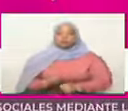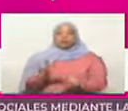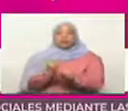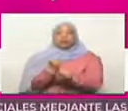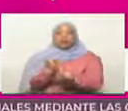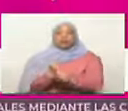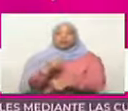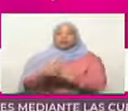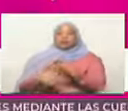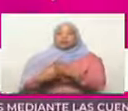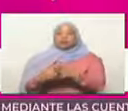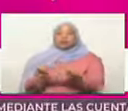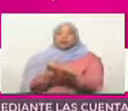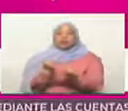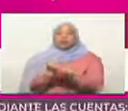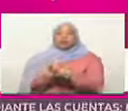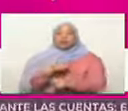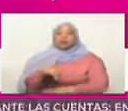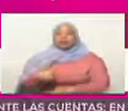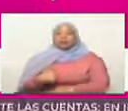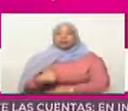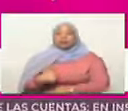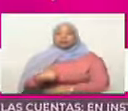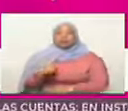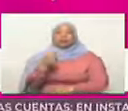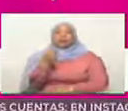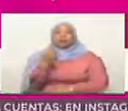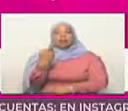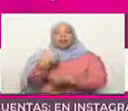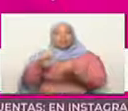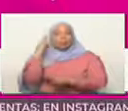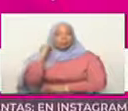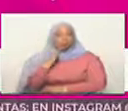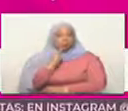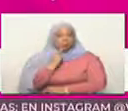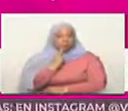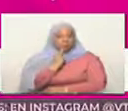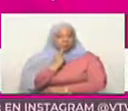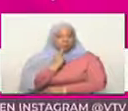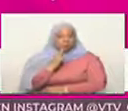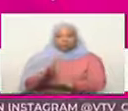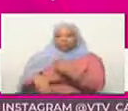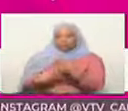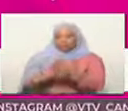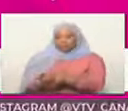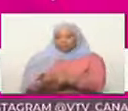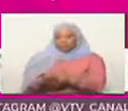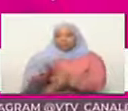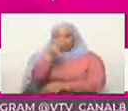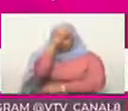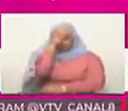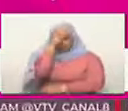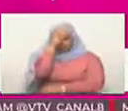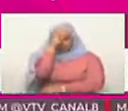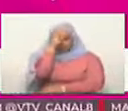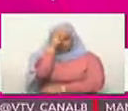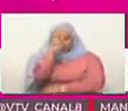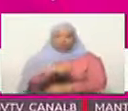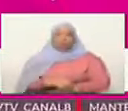Puerto Ordaz. De Upata a Paraguaná.